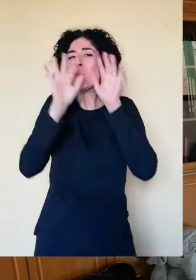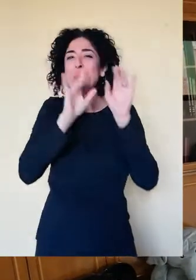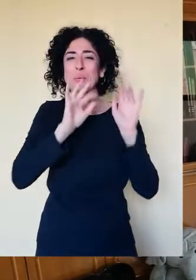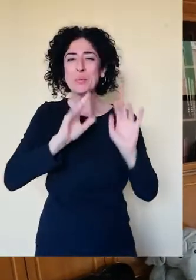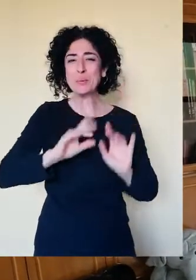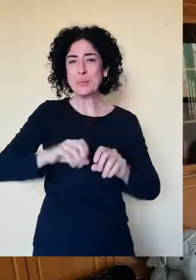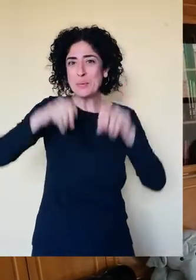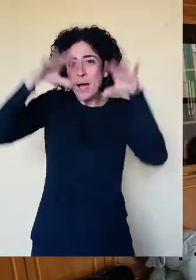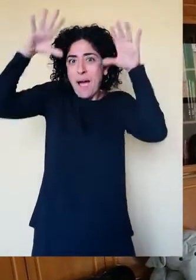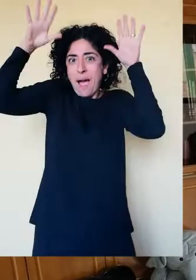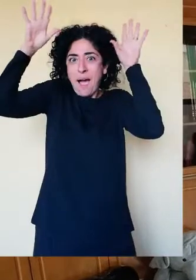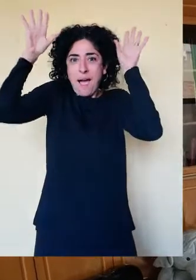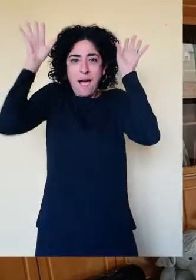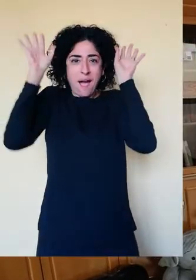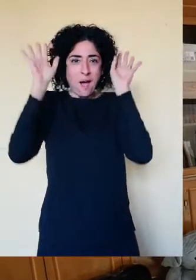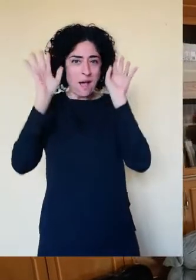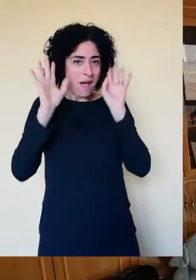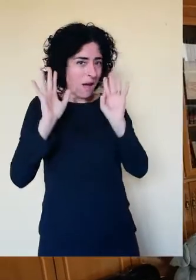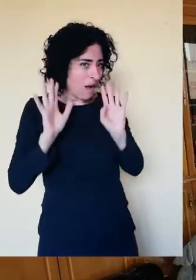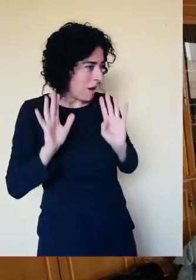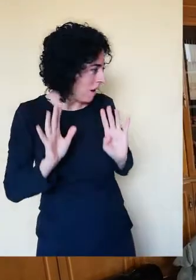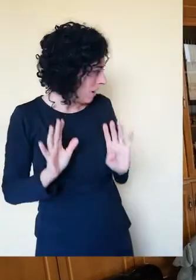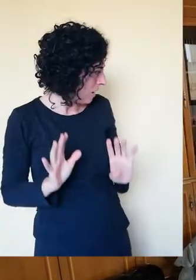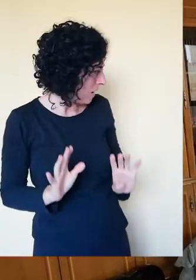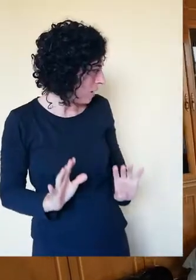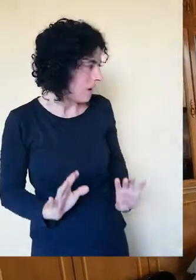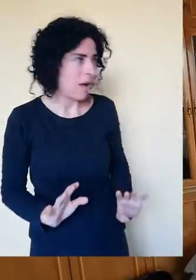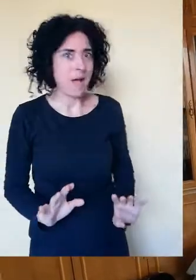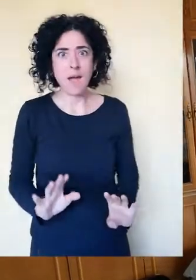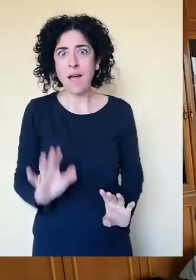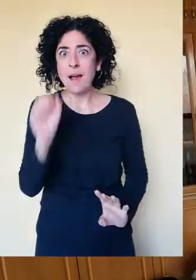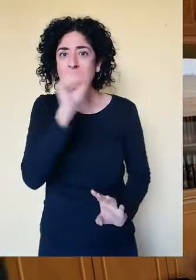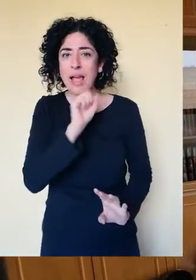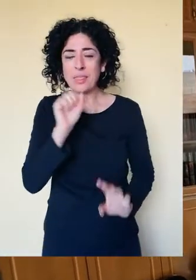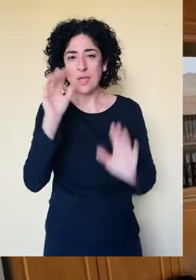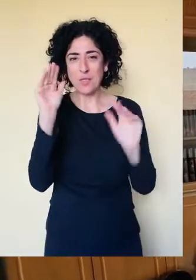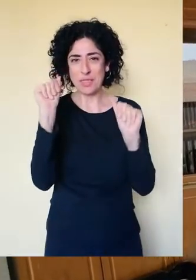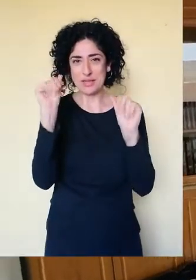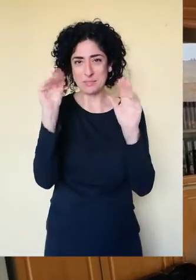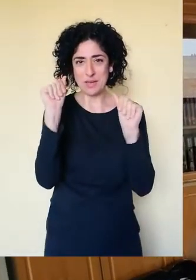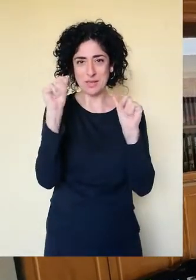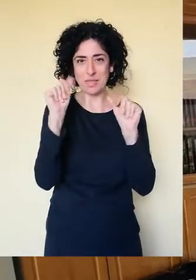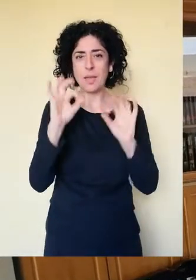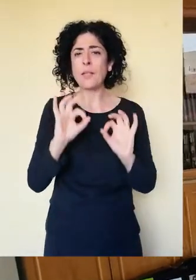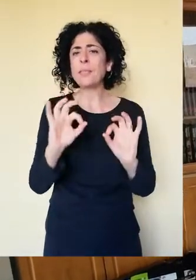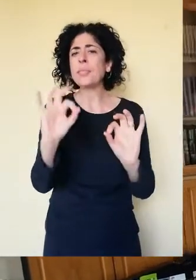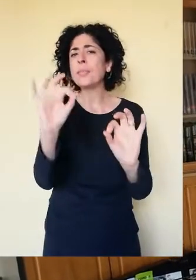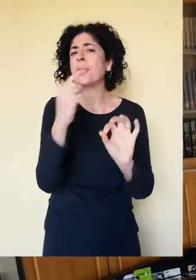vamos a cantar una canción de despedida.